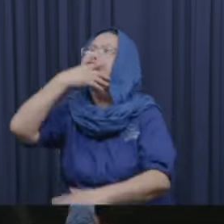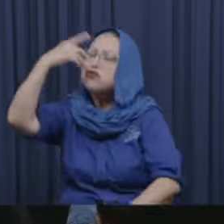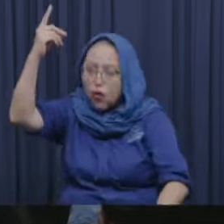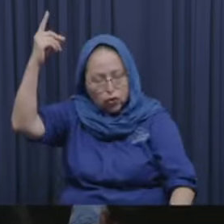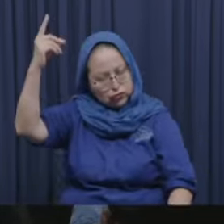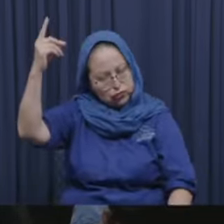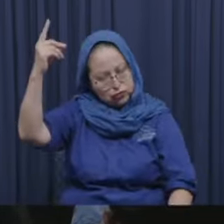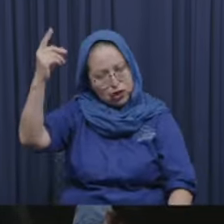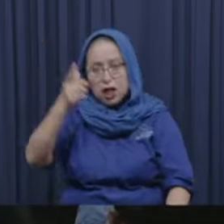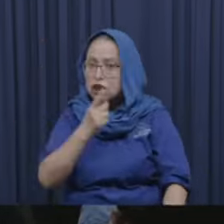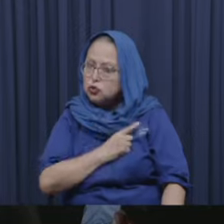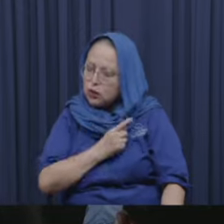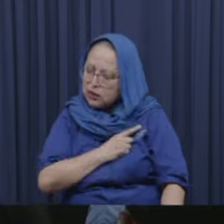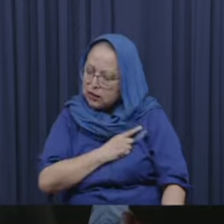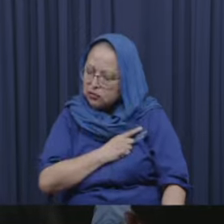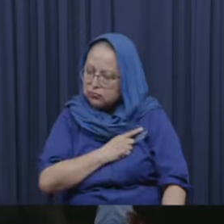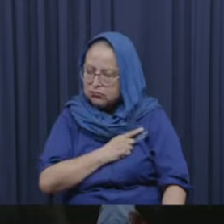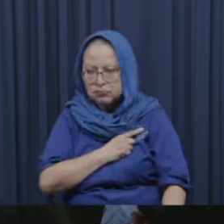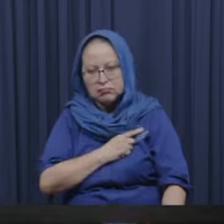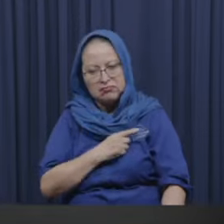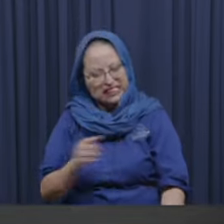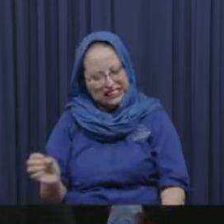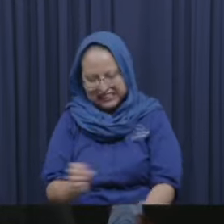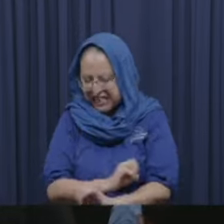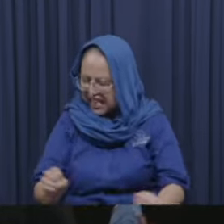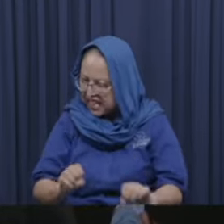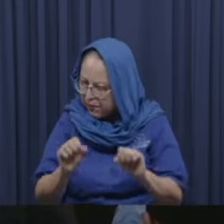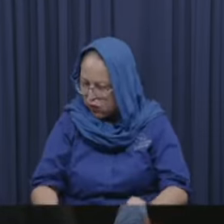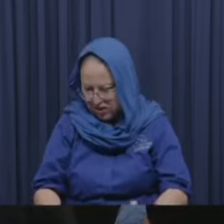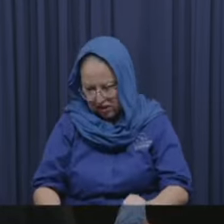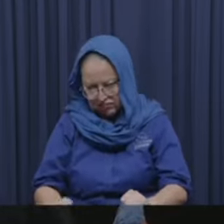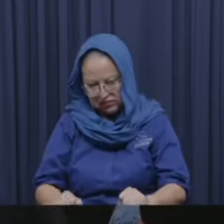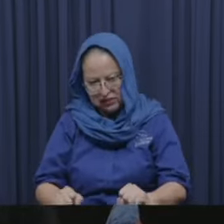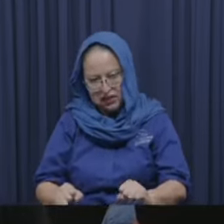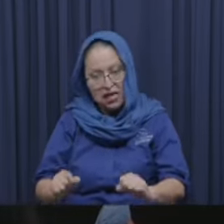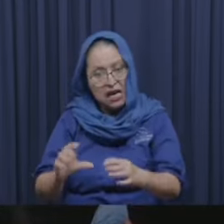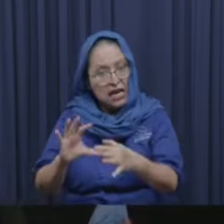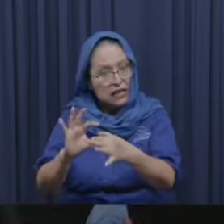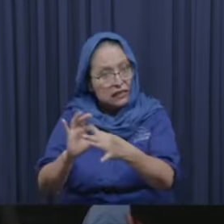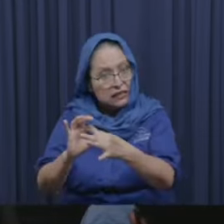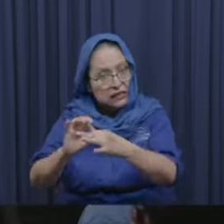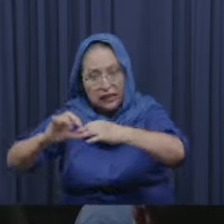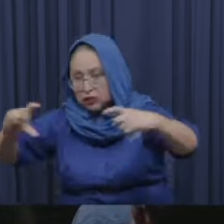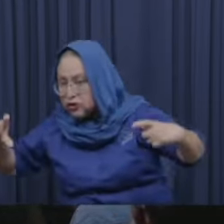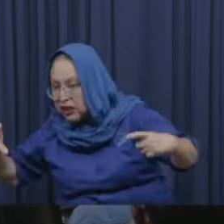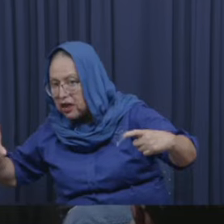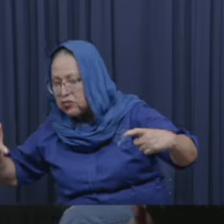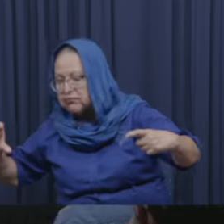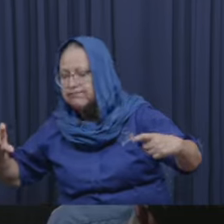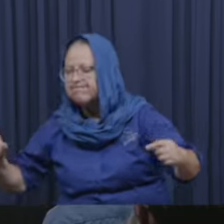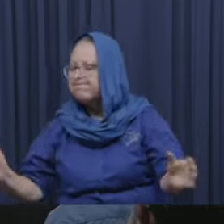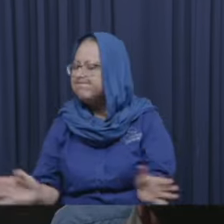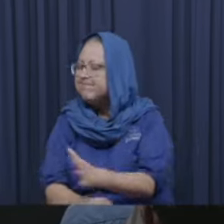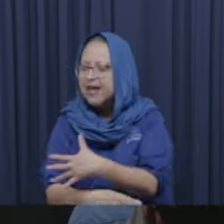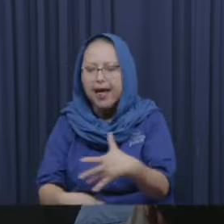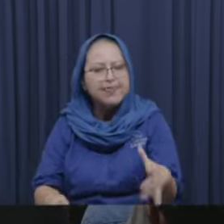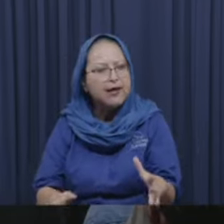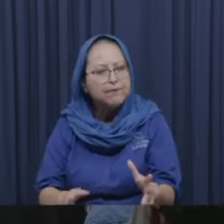sin ti no lo vamos a poder lograr separados de ti nada podemos hacer